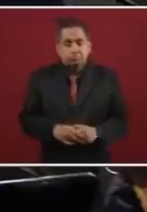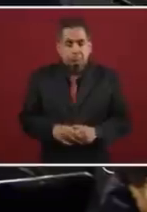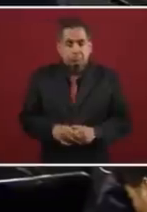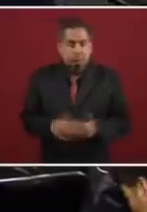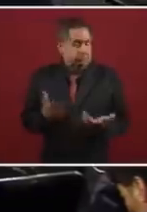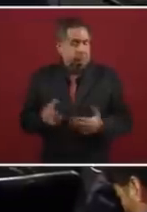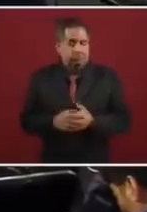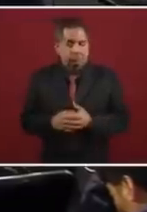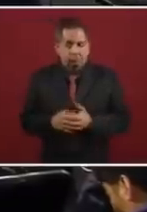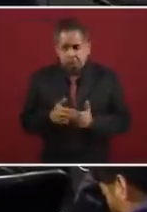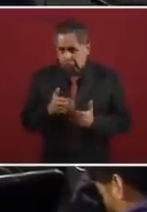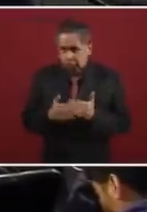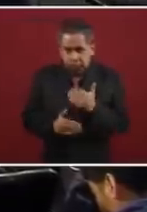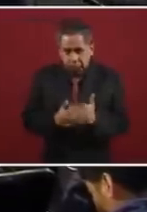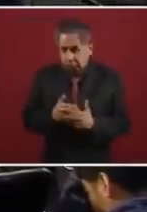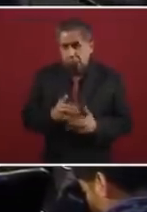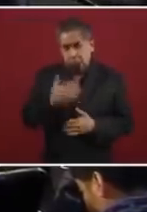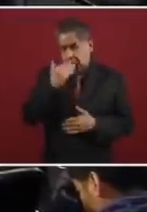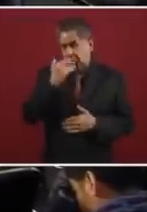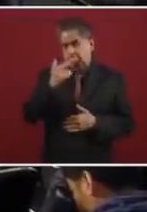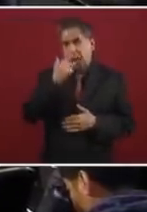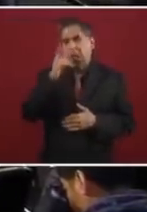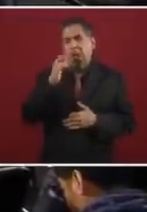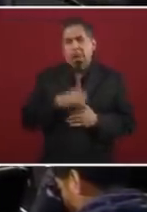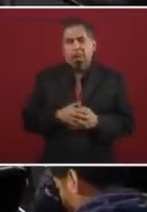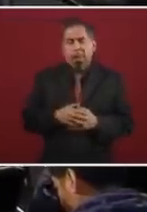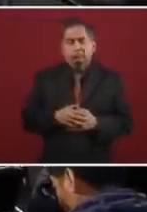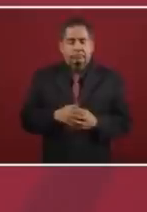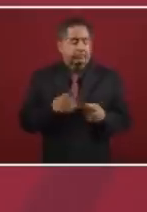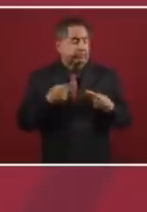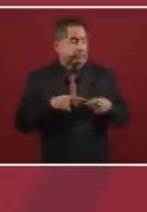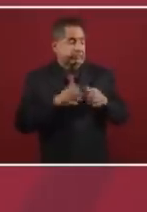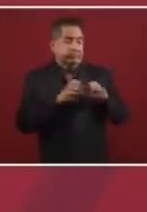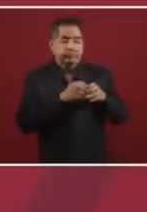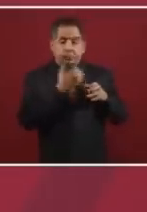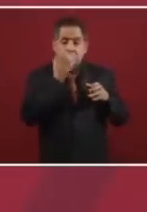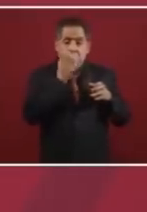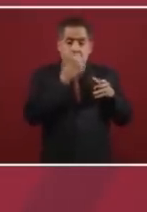eso es un avance los conservadores